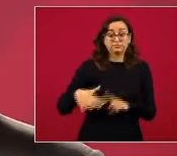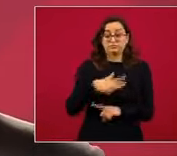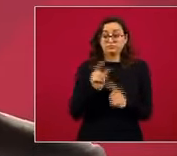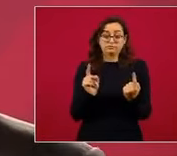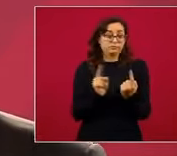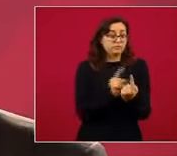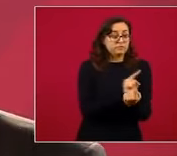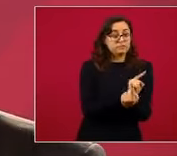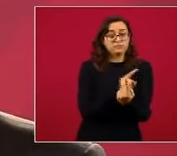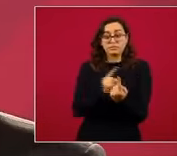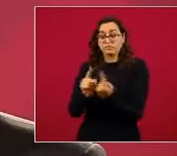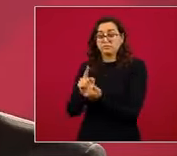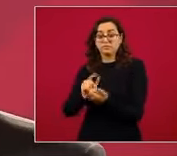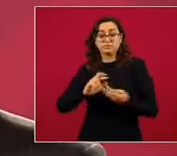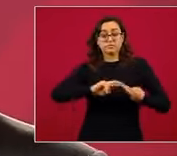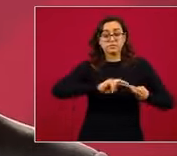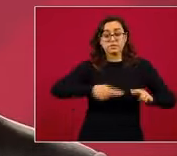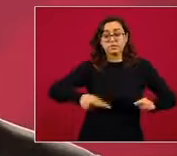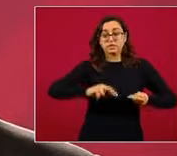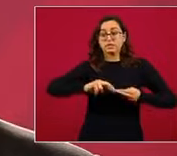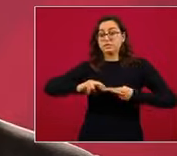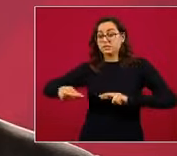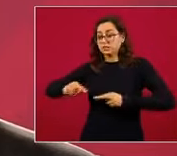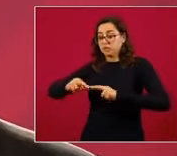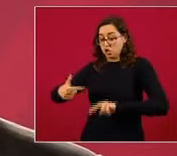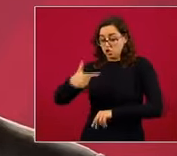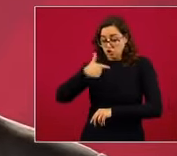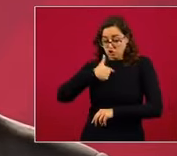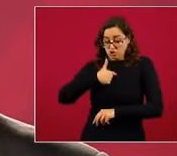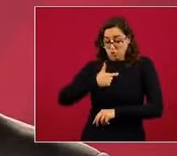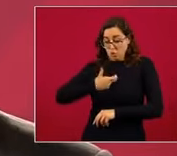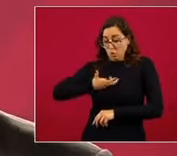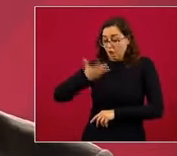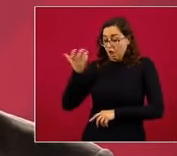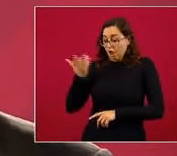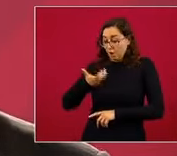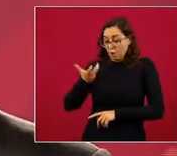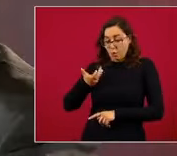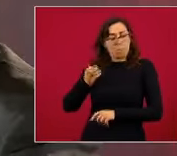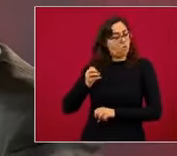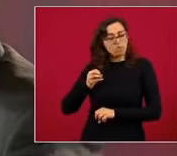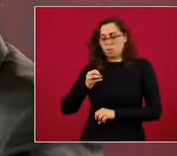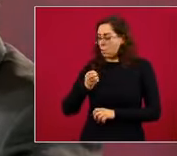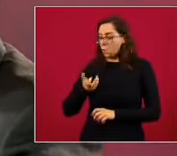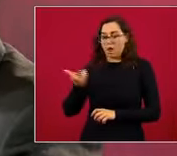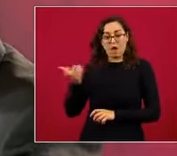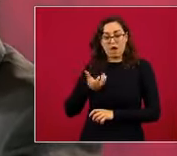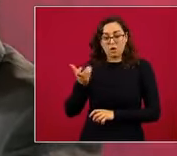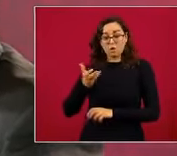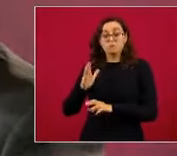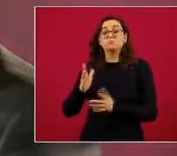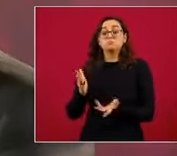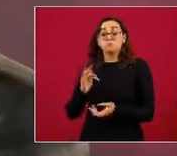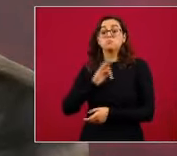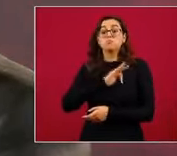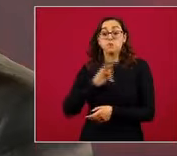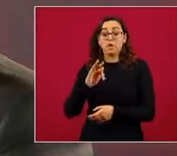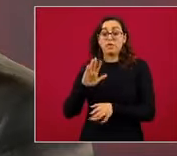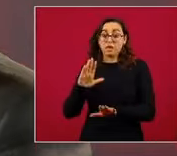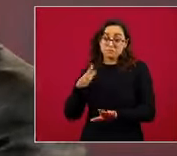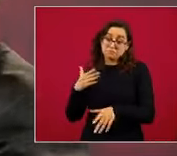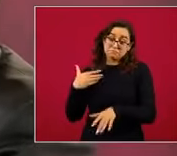relacionados con otras personas y lo que hagamos o dejemos de hacer va a tener una consecuencia o bien